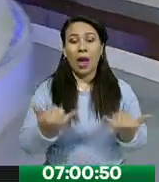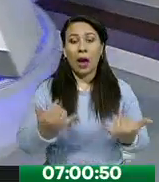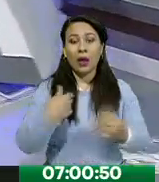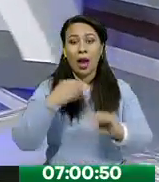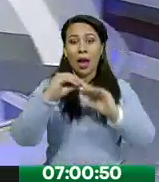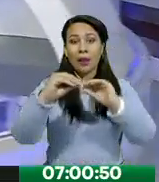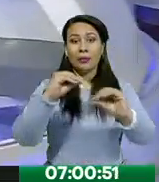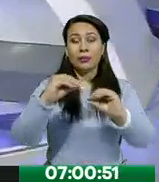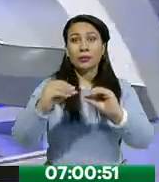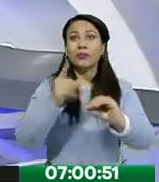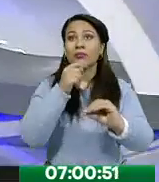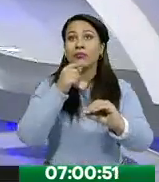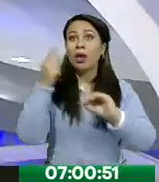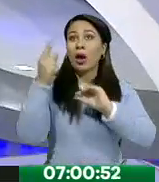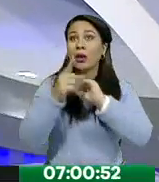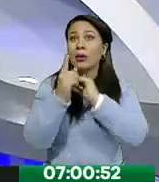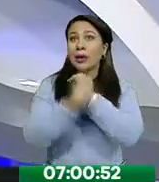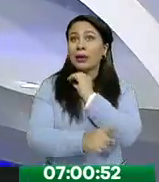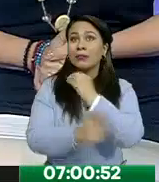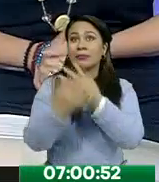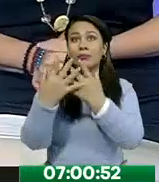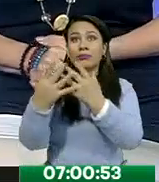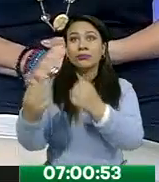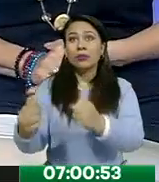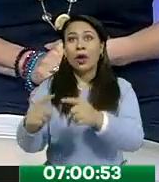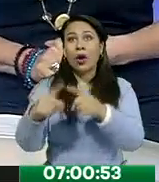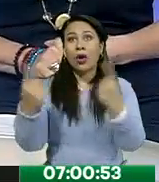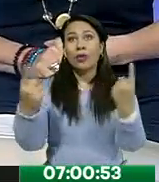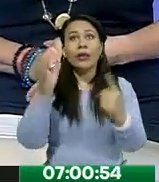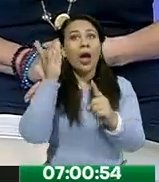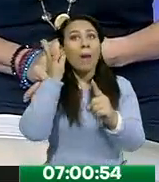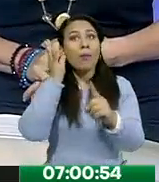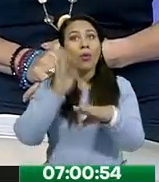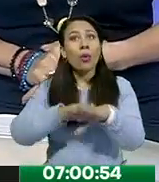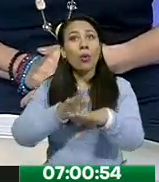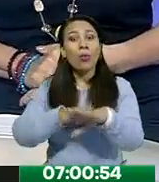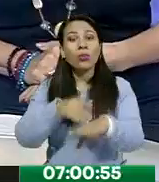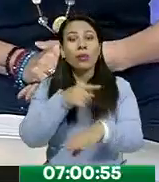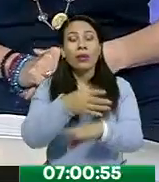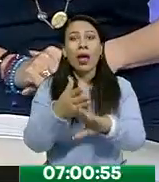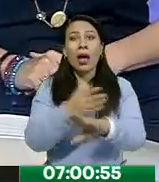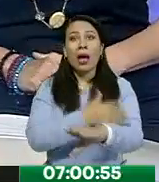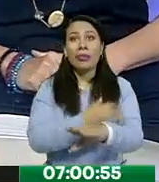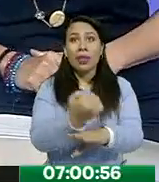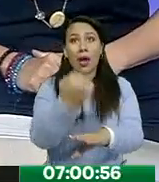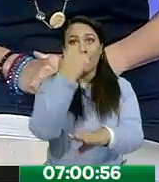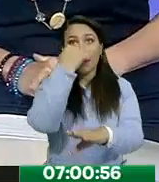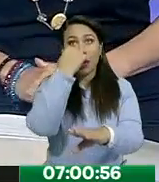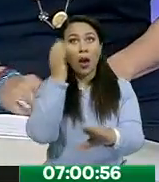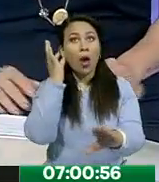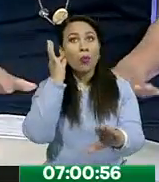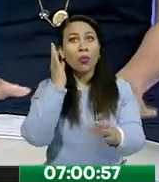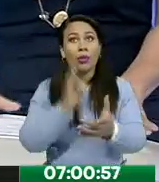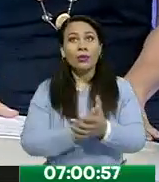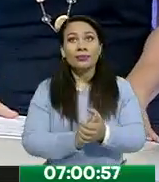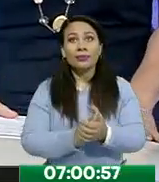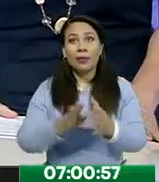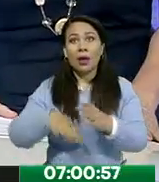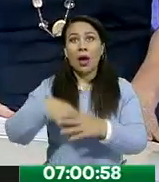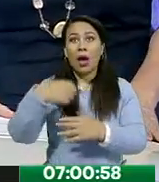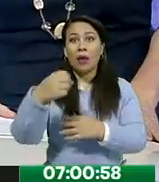Es que dictan orden de prisión preventiva contra la mujer acusada de agredir a una madre de familia afuera de